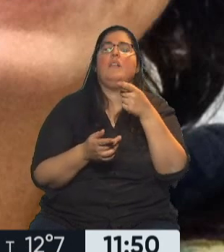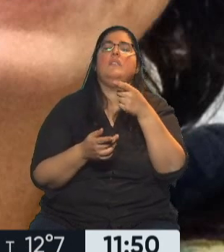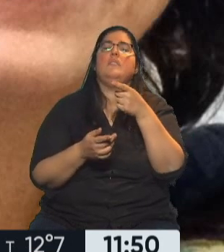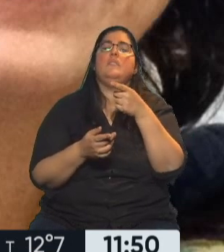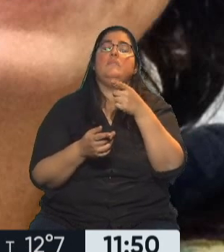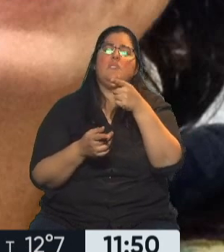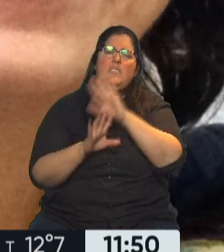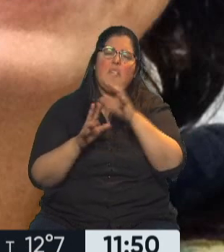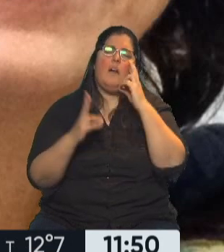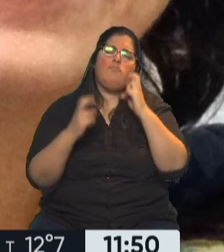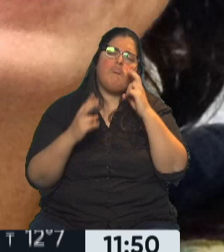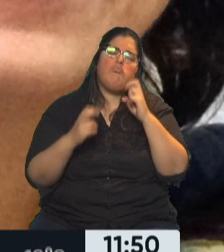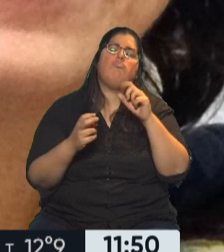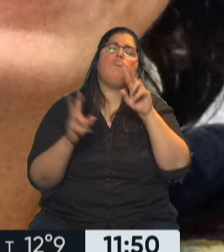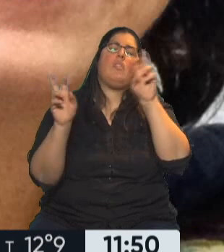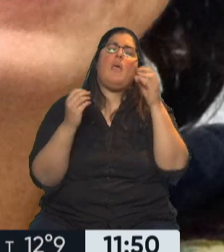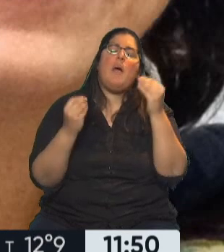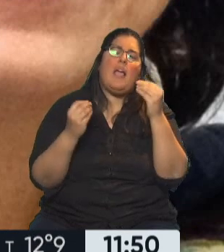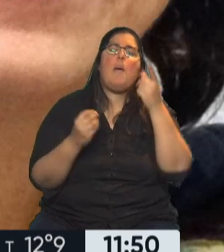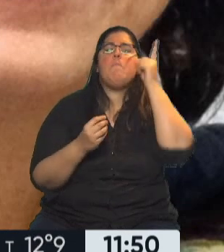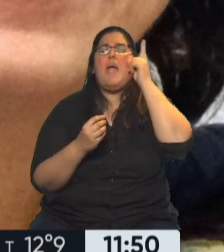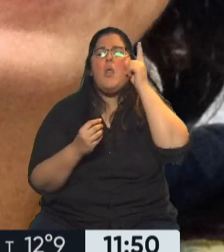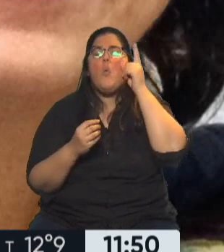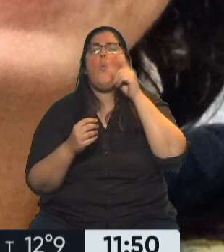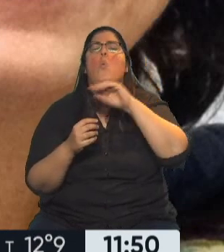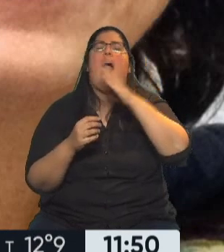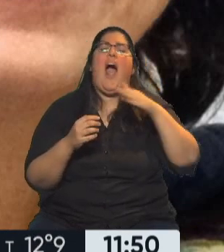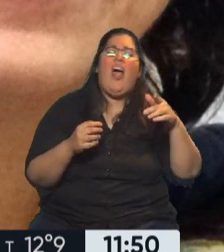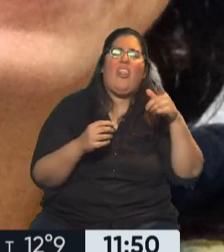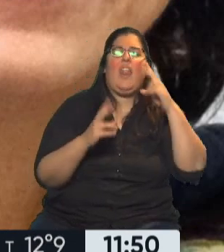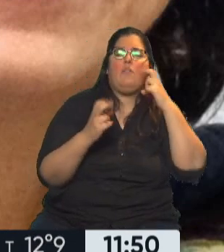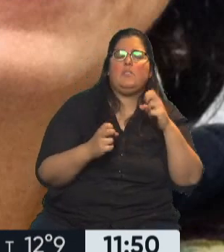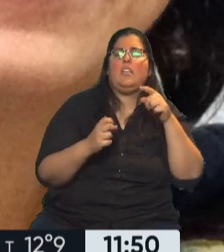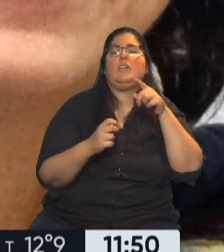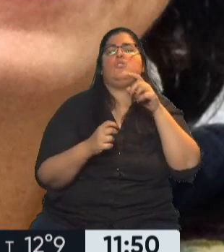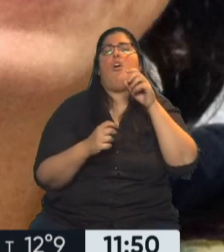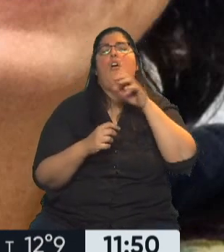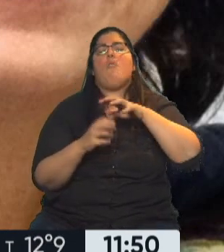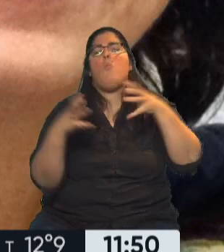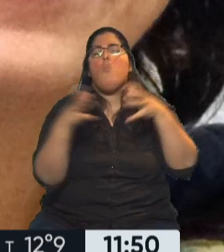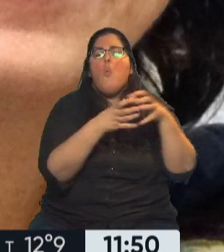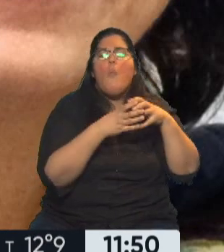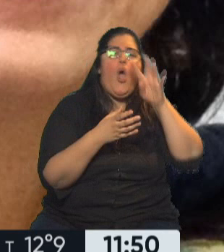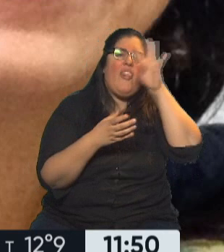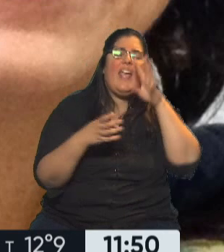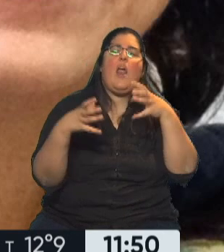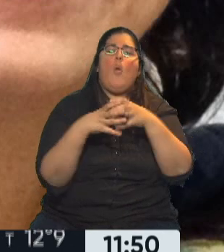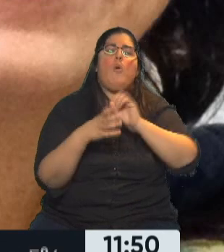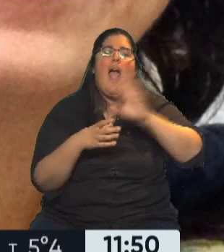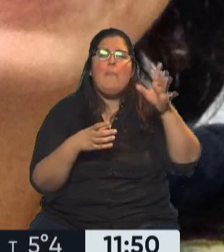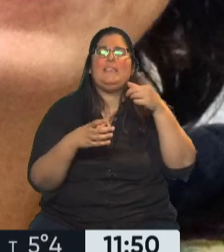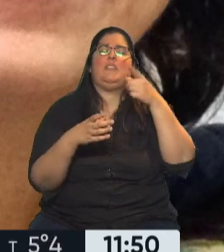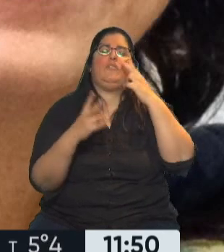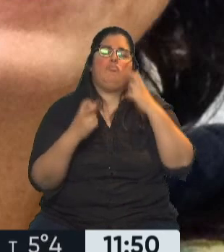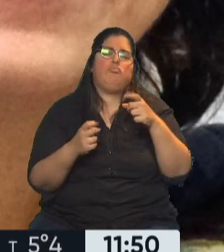Investiga diferentes campos, Perú y la región andina, nacionalismo, formación de estados nacionales, campesinado y grupos indígenas. Por eso nos parece muy